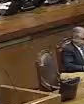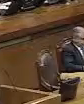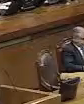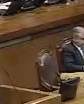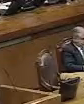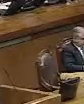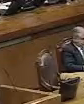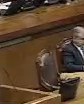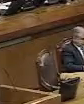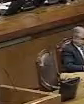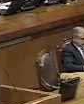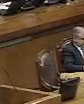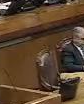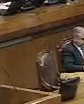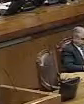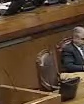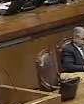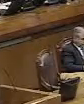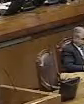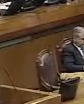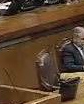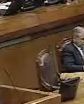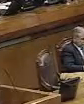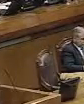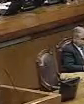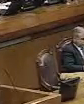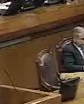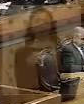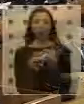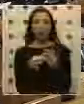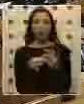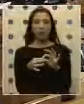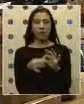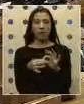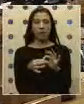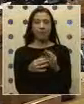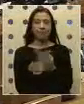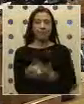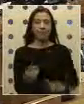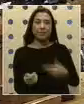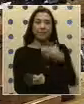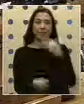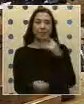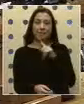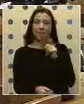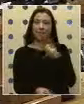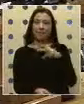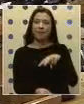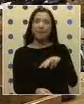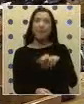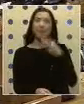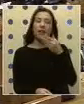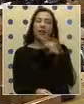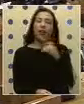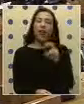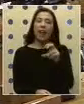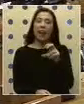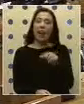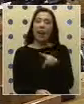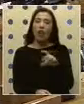Gracias, presidente. Por su intermedio, presidente, al tenor de la intervención del diputado